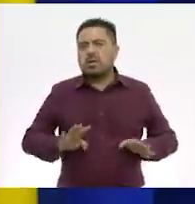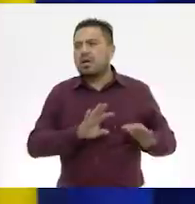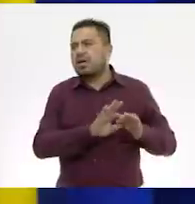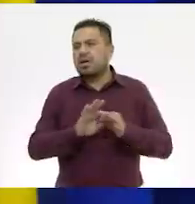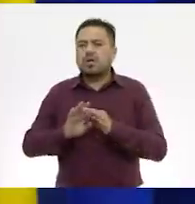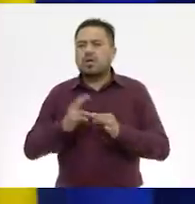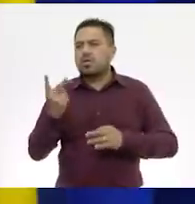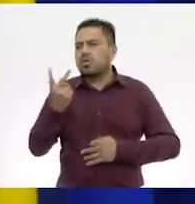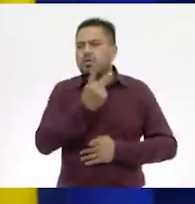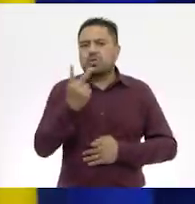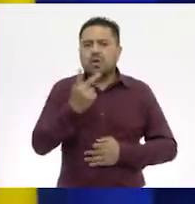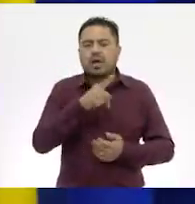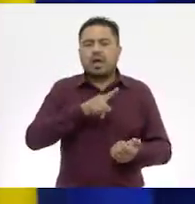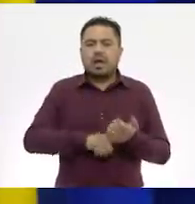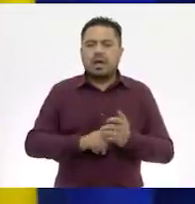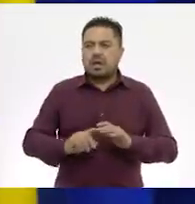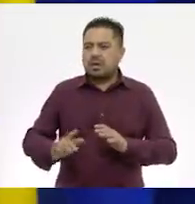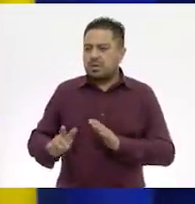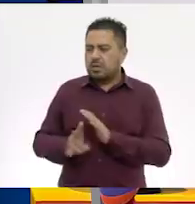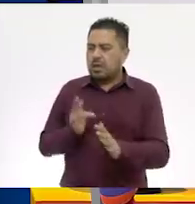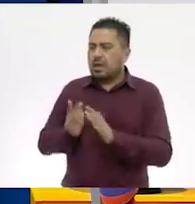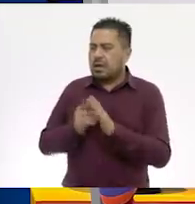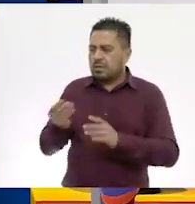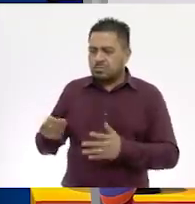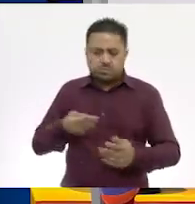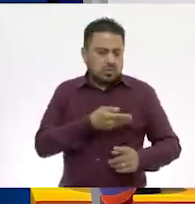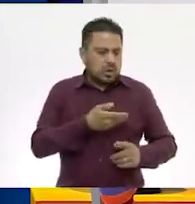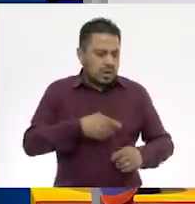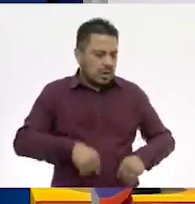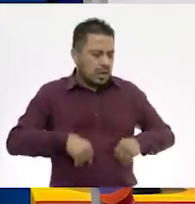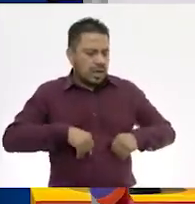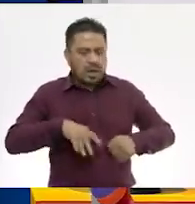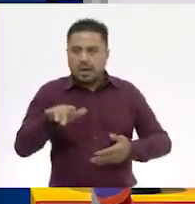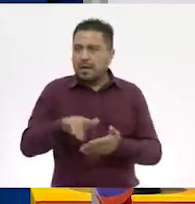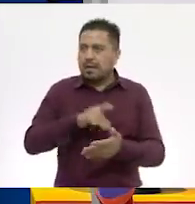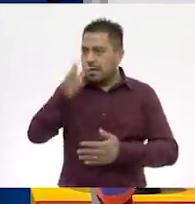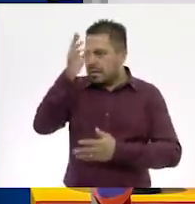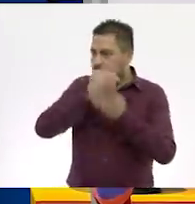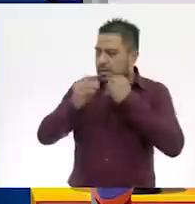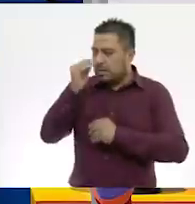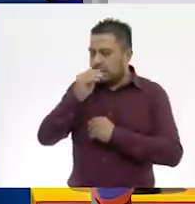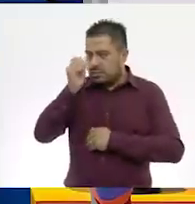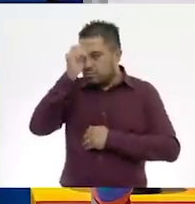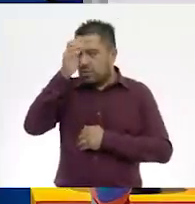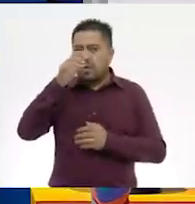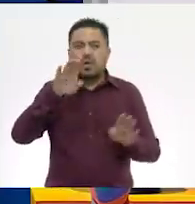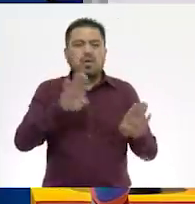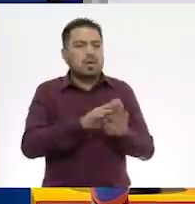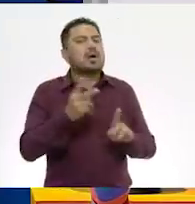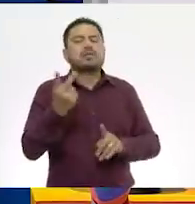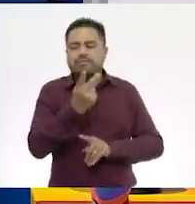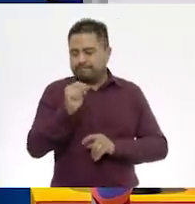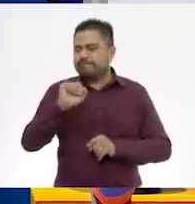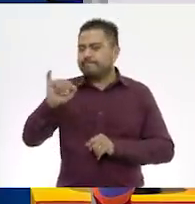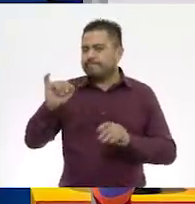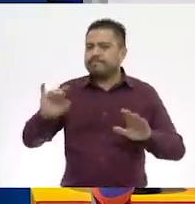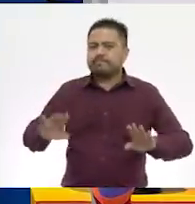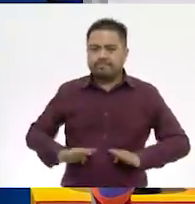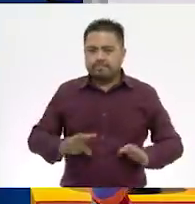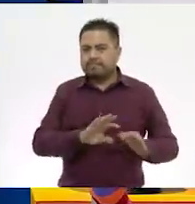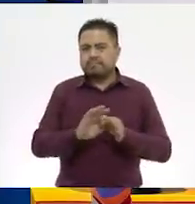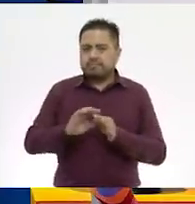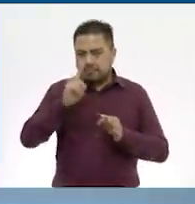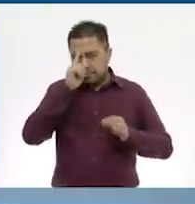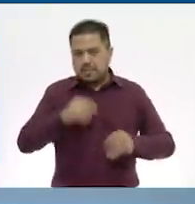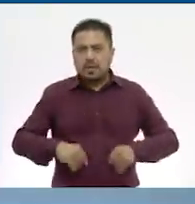que las dos tienen una enseñanza para la vida. ahí sí coincidimos totalmente. Tanto la fábula como el refrán tienen una enseñanza para la